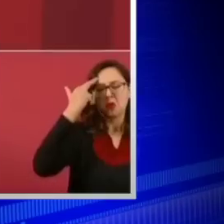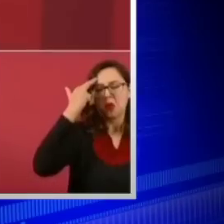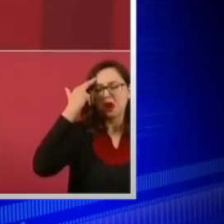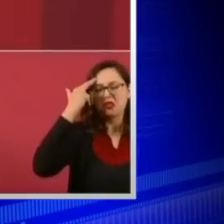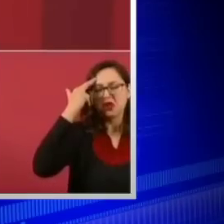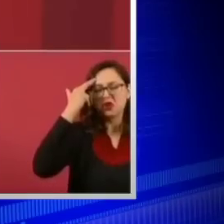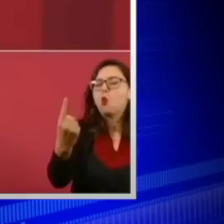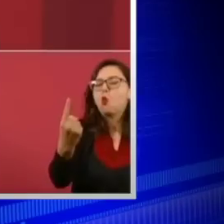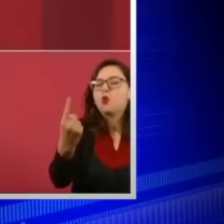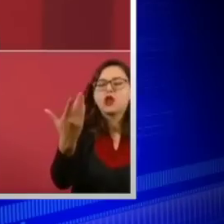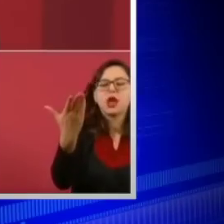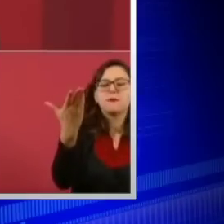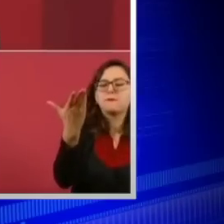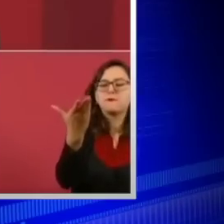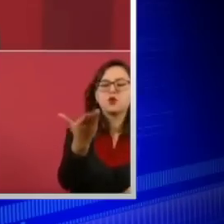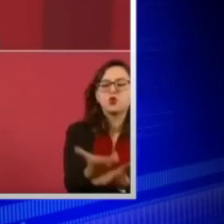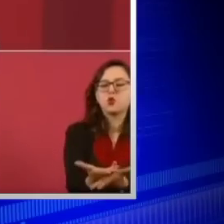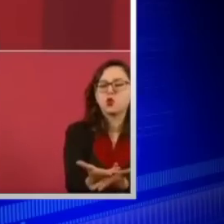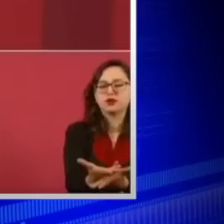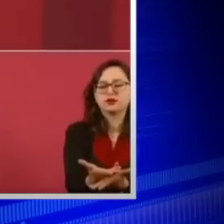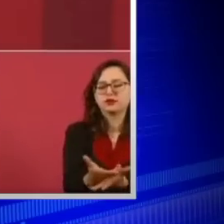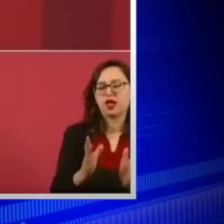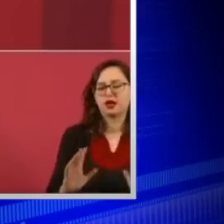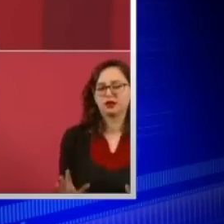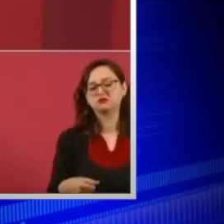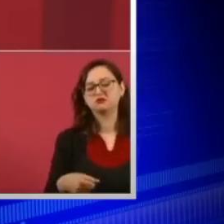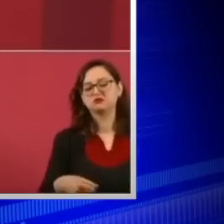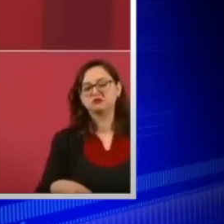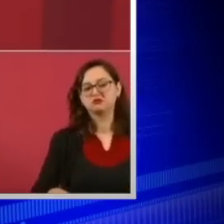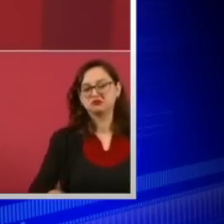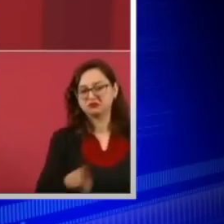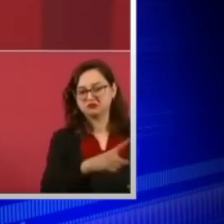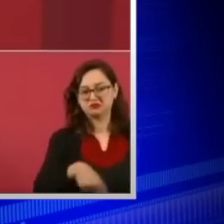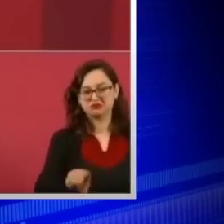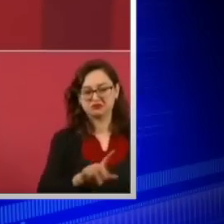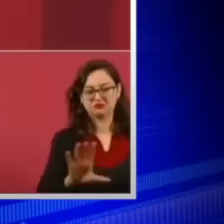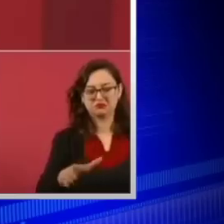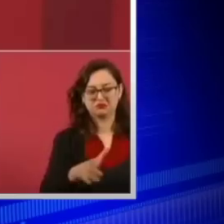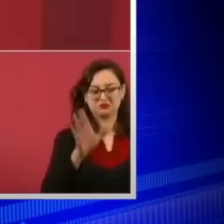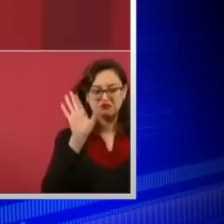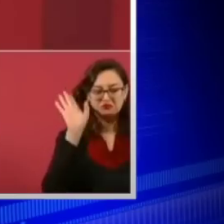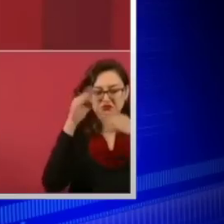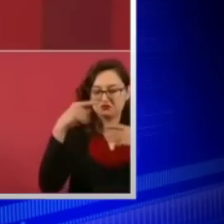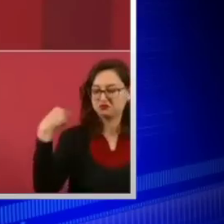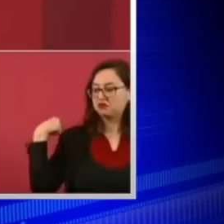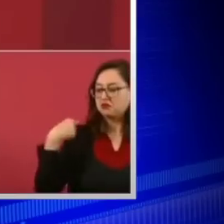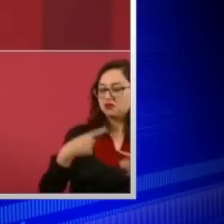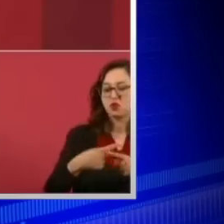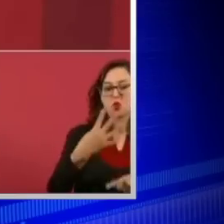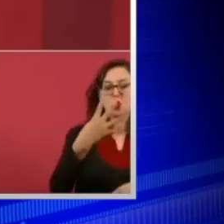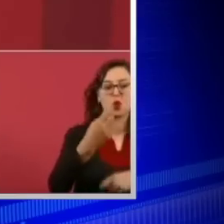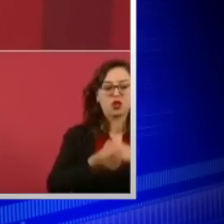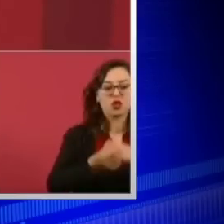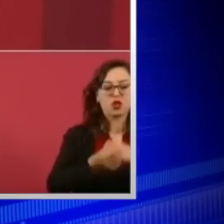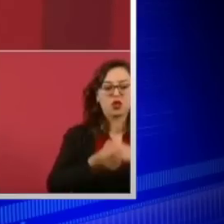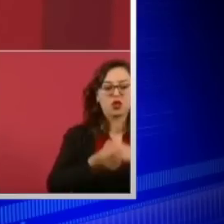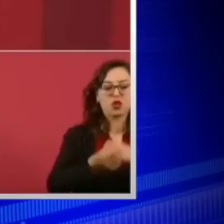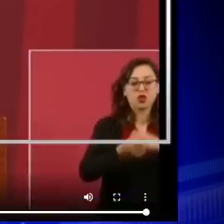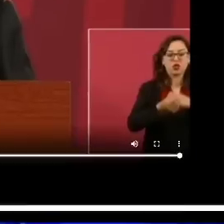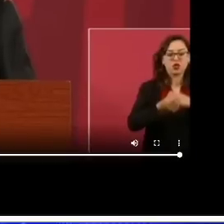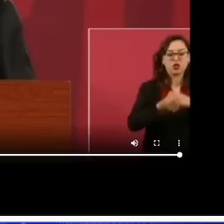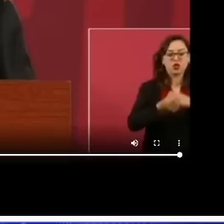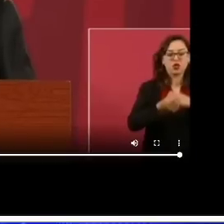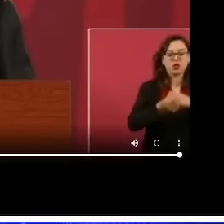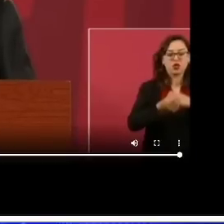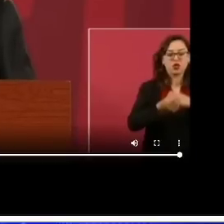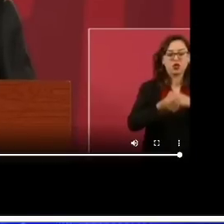que hayan hecho los del bloque conservador en cuatro años una y